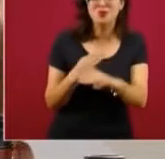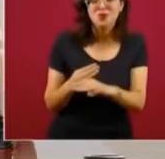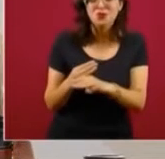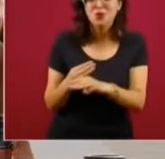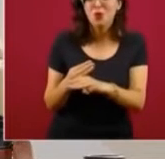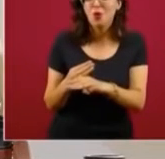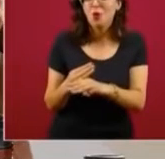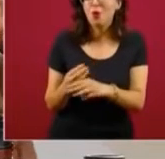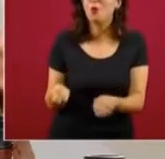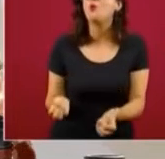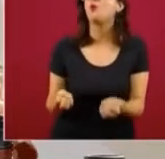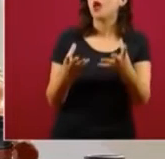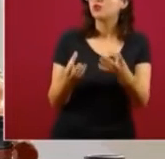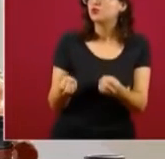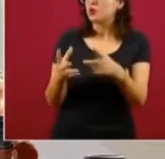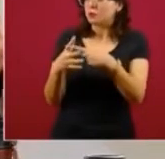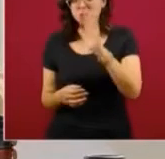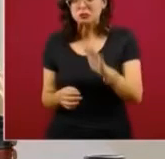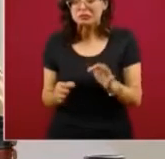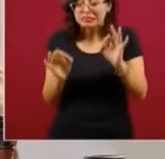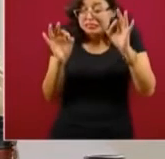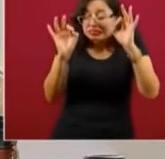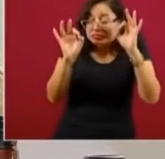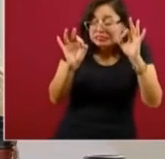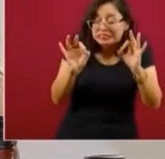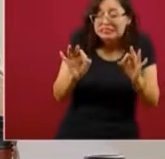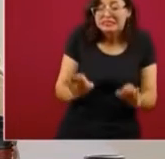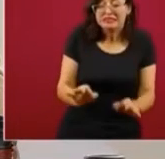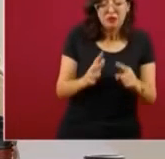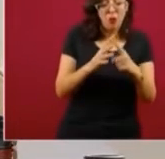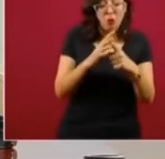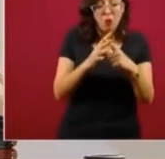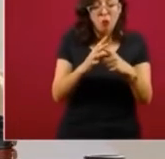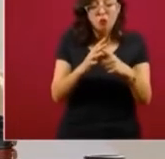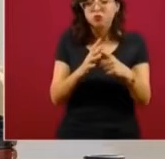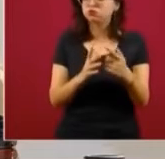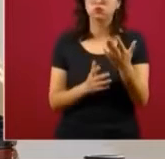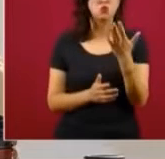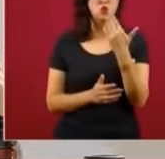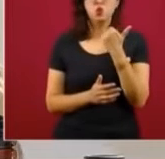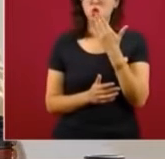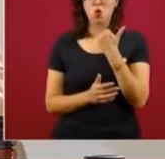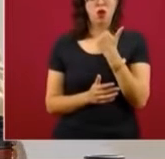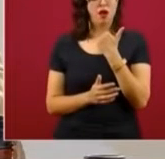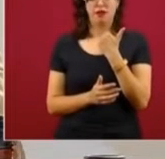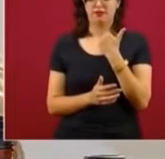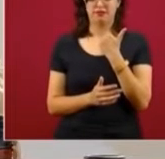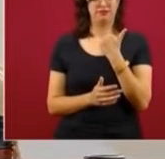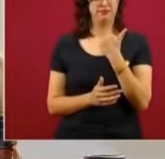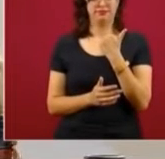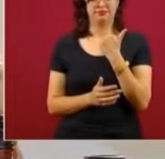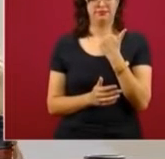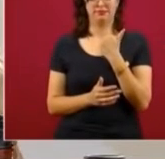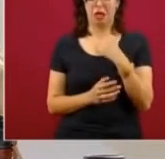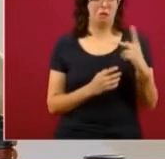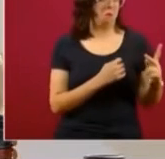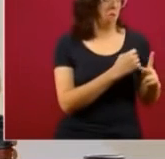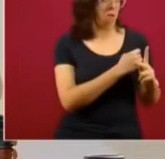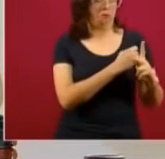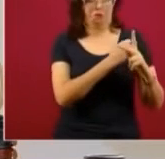lectura. Desarrolló la gramática y la ortografía del alto alemán, ya que Gauss, su lengua nativa, era el bajo